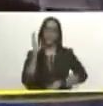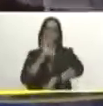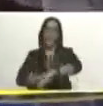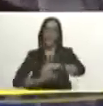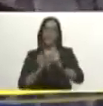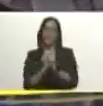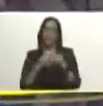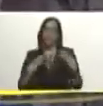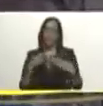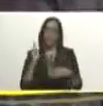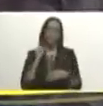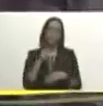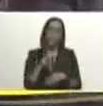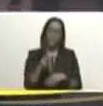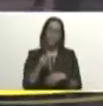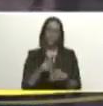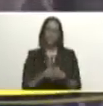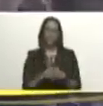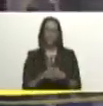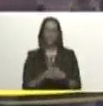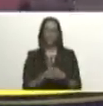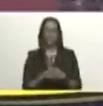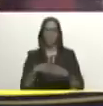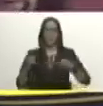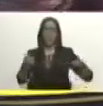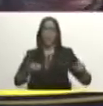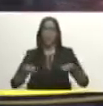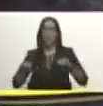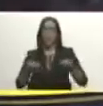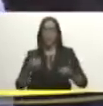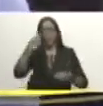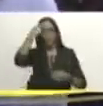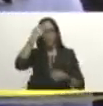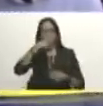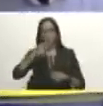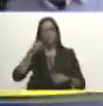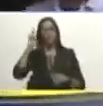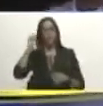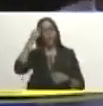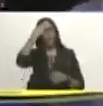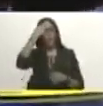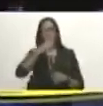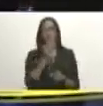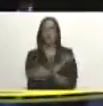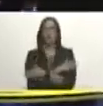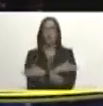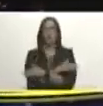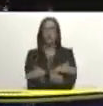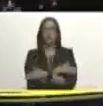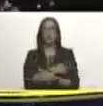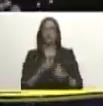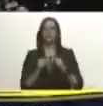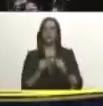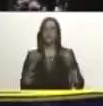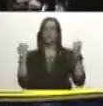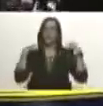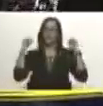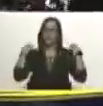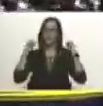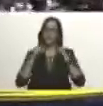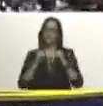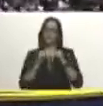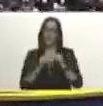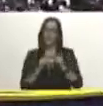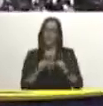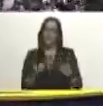Sati, ¿y usted? Cara el Orinoco del pueblo, pues, con el pueblo y para el pueblo. Lo felicito. Seguir entrenando, seguir preparando.